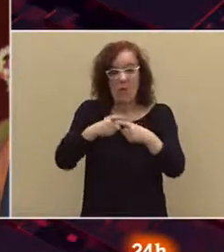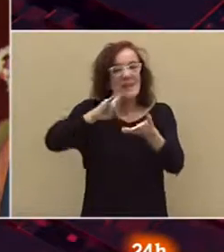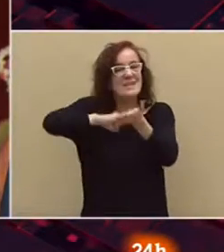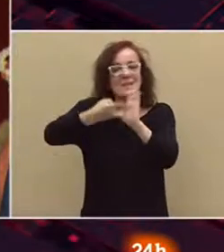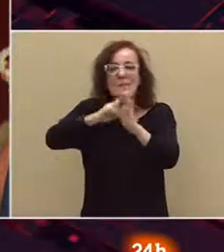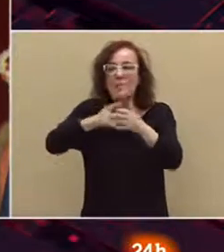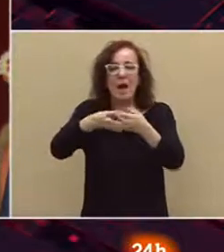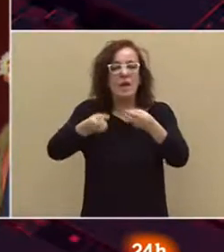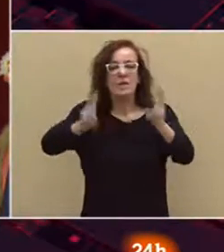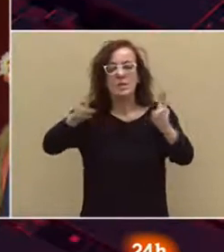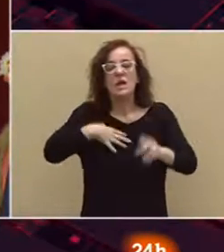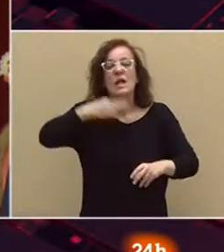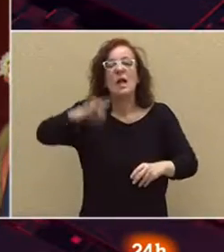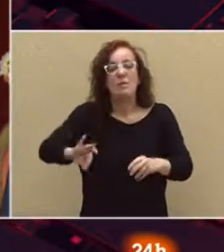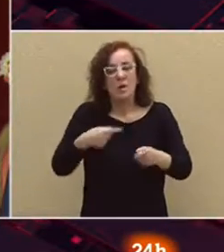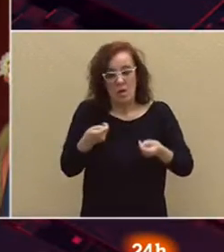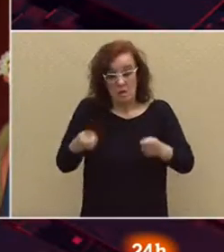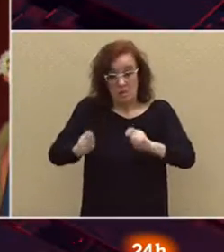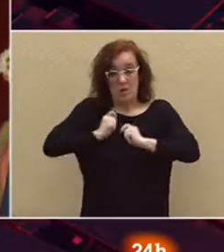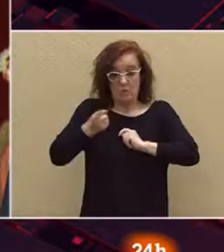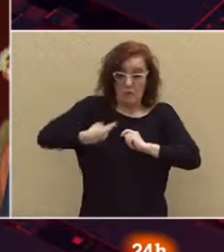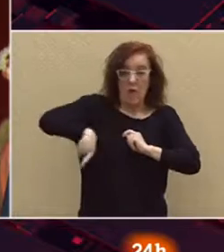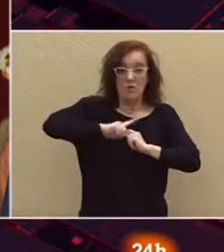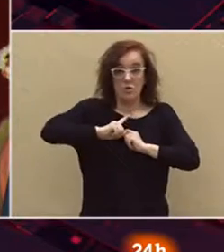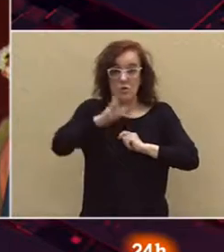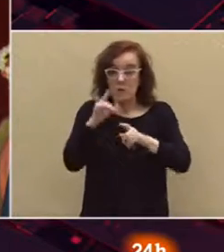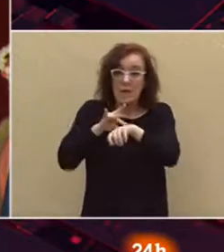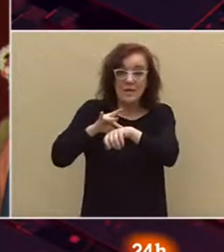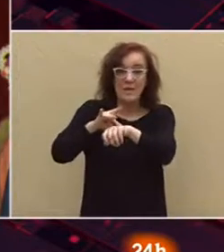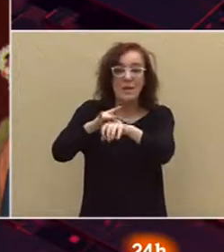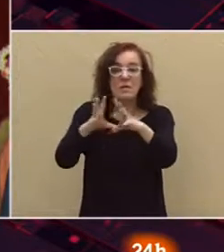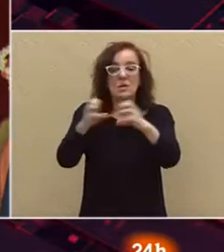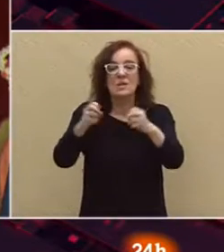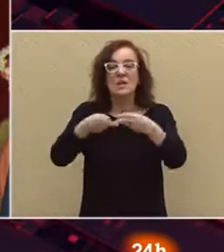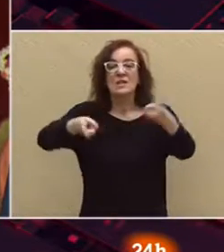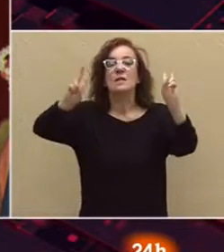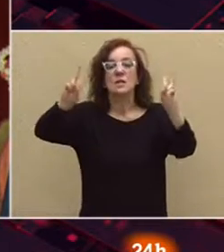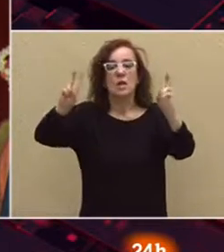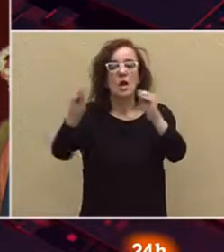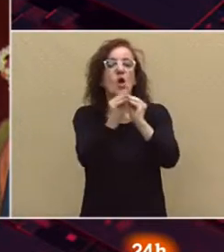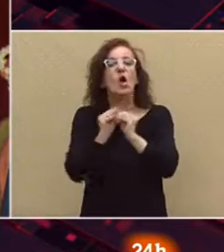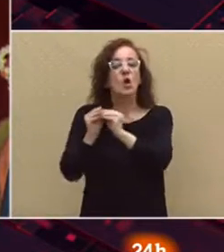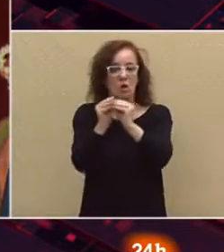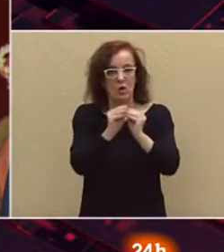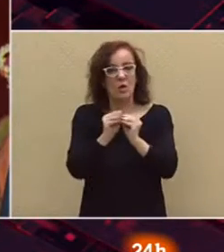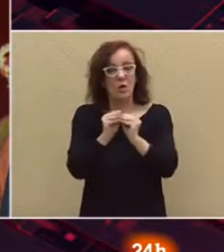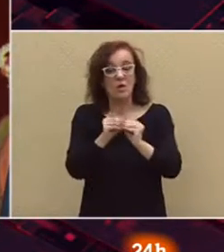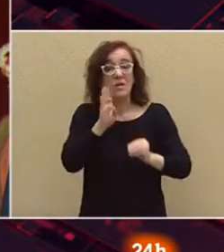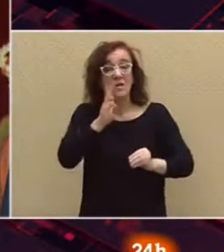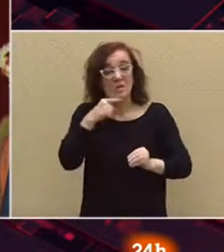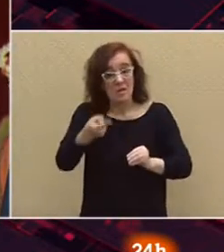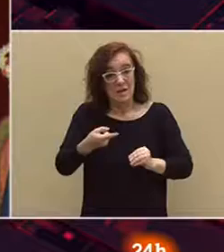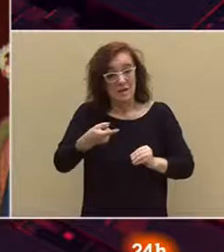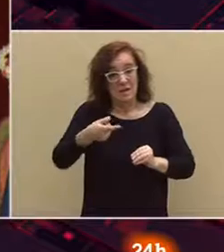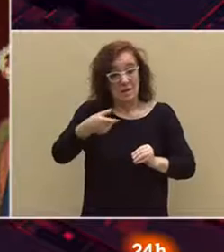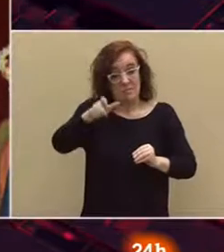fuimos capaces de darnos a nosotros mismos, guiados por el deseo de libertad y de concordia. Como ha dicho Su Majestad el Rey durante